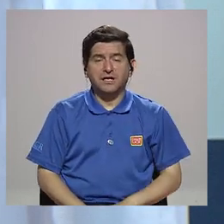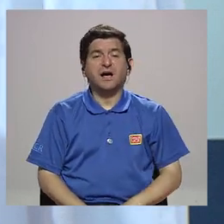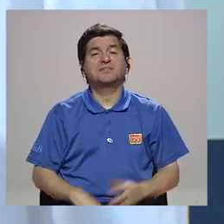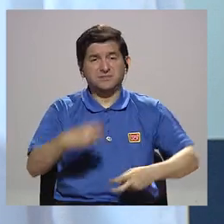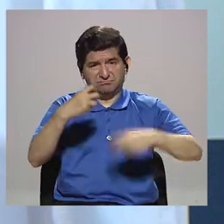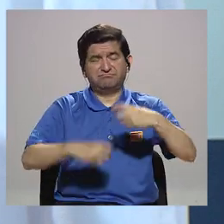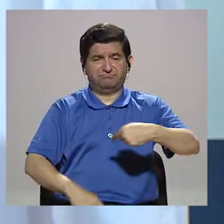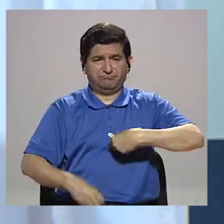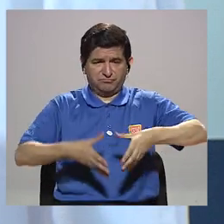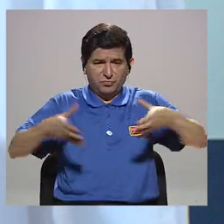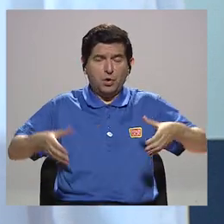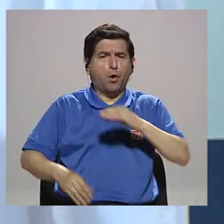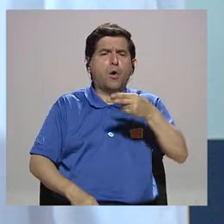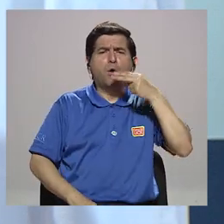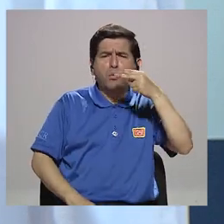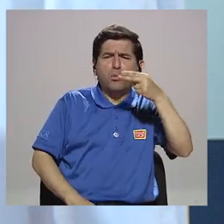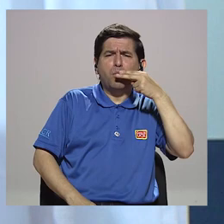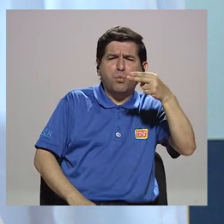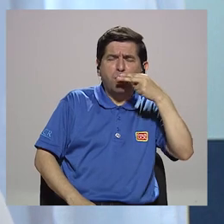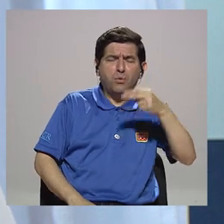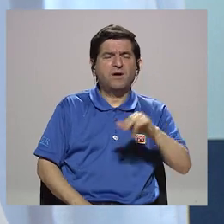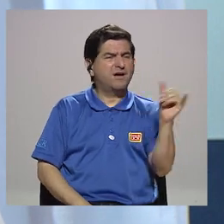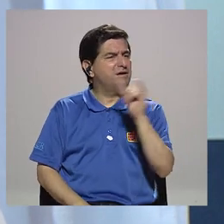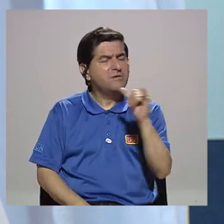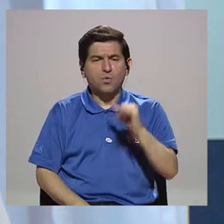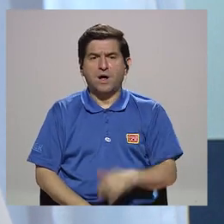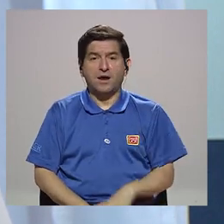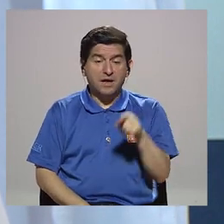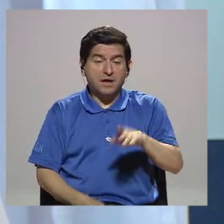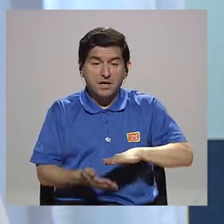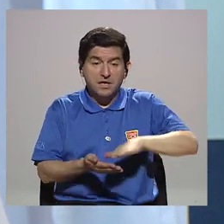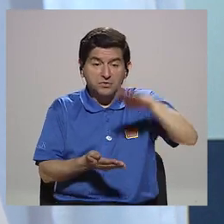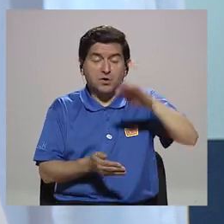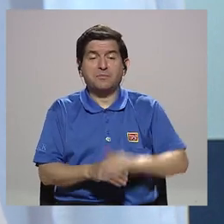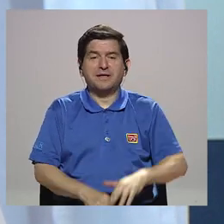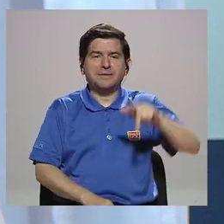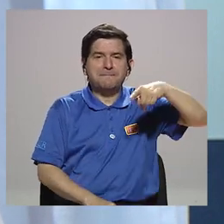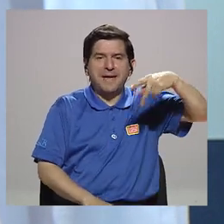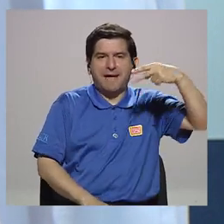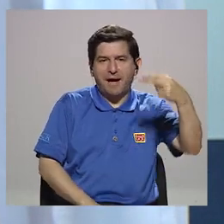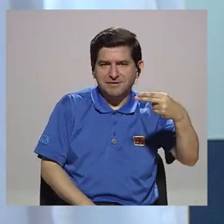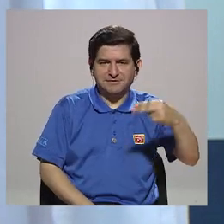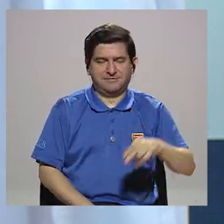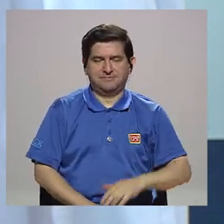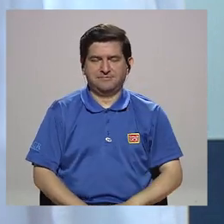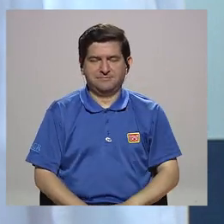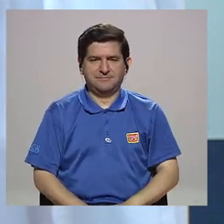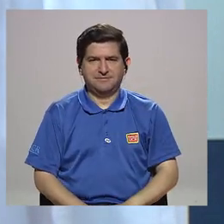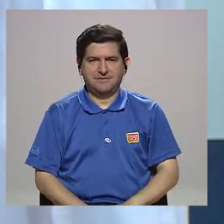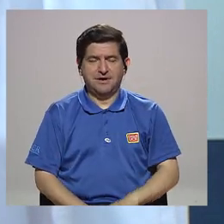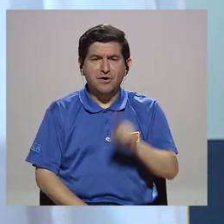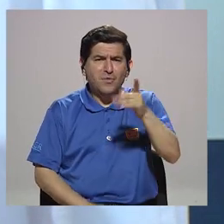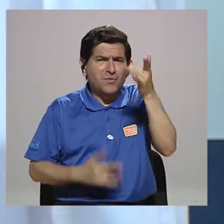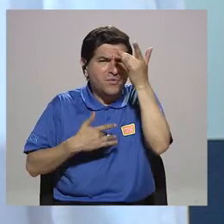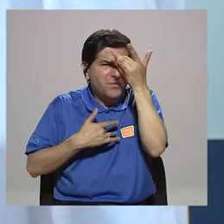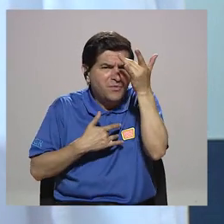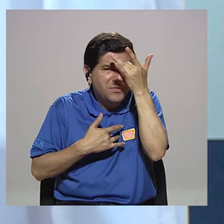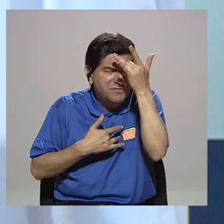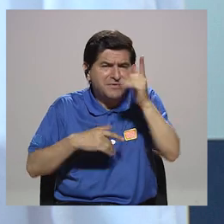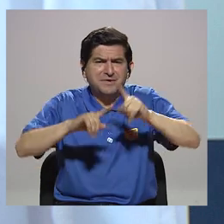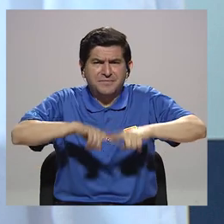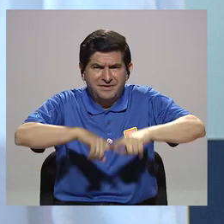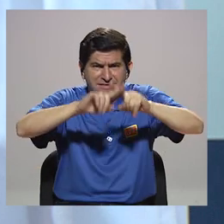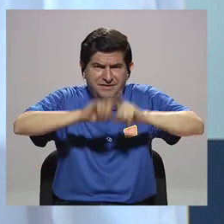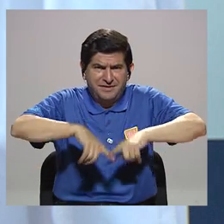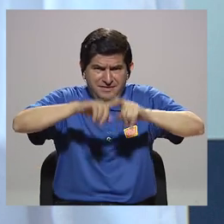te va a dar gastritis. Si fumas mucho, te va a dar gastritis, porque eso provoca aumento en la acidez. Entonces, si hay una enfermedad